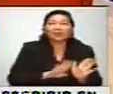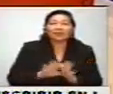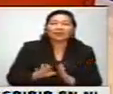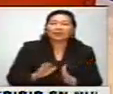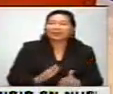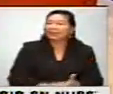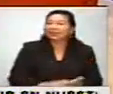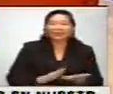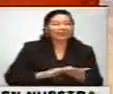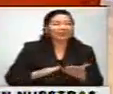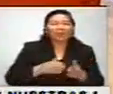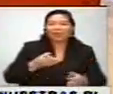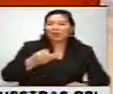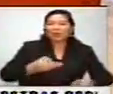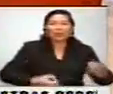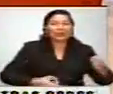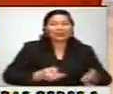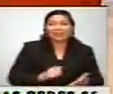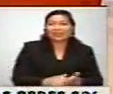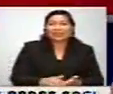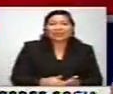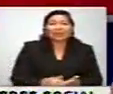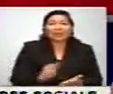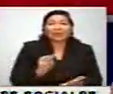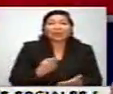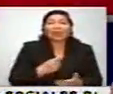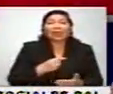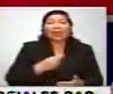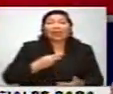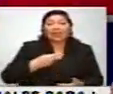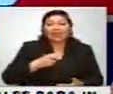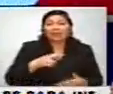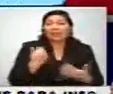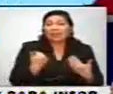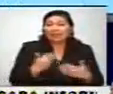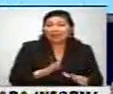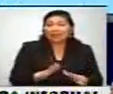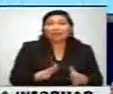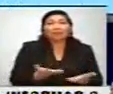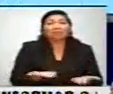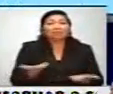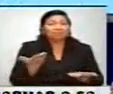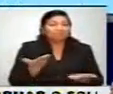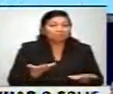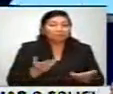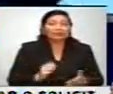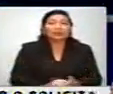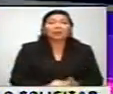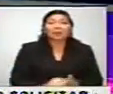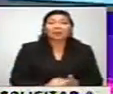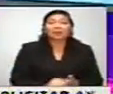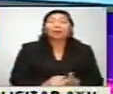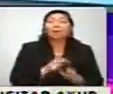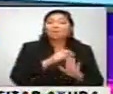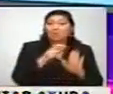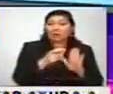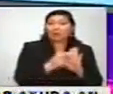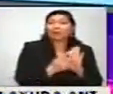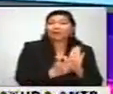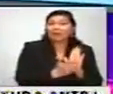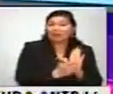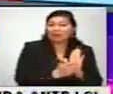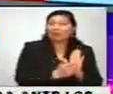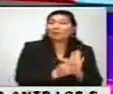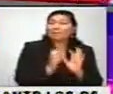de Justicia, ¿no?, que preside el congresista Jereci, hay ya un proyecto de ley. Un proyecto de ley.